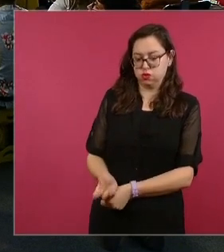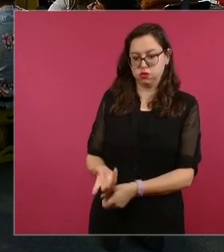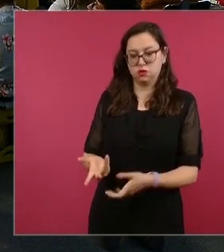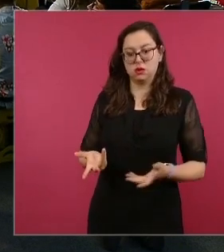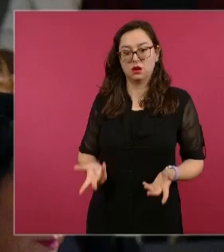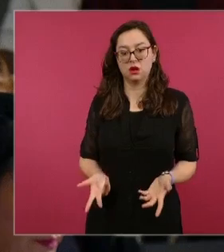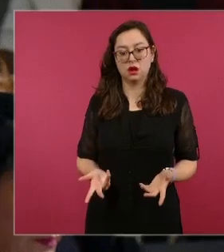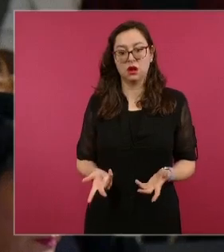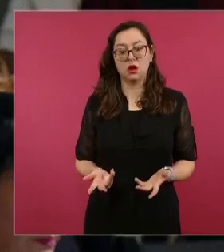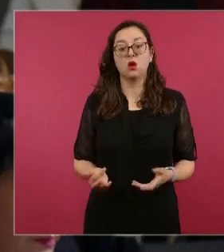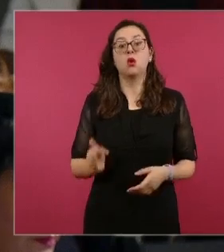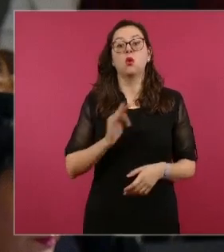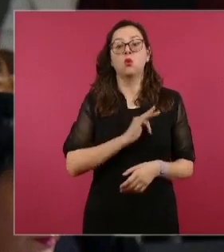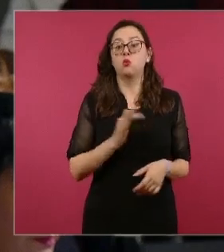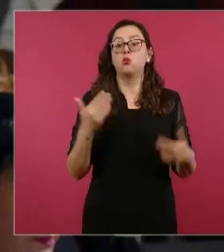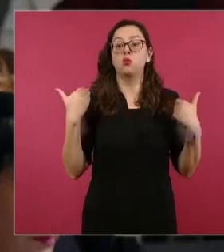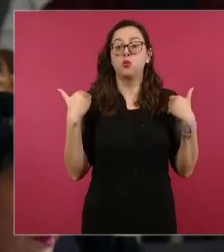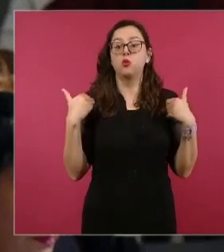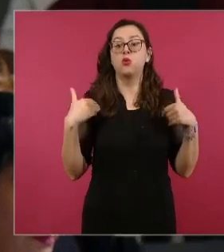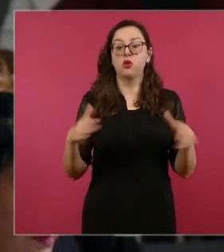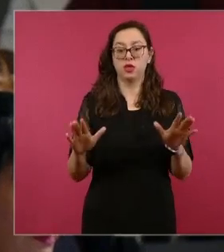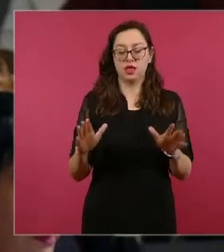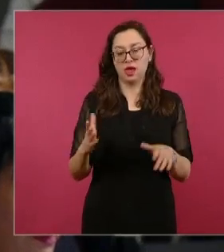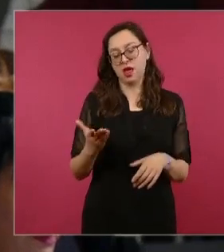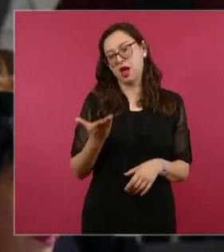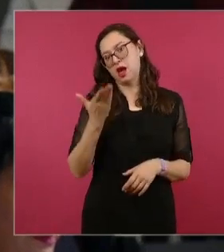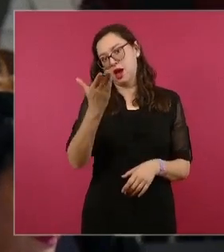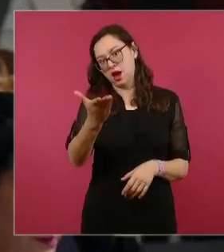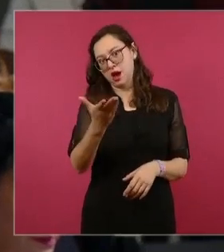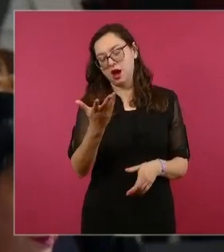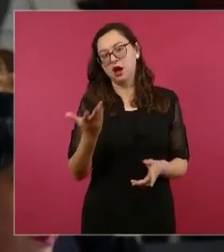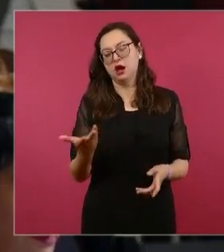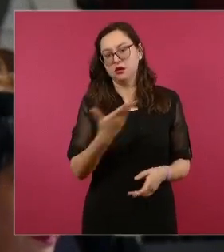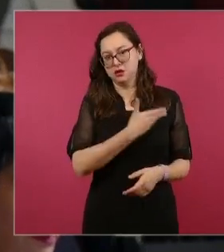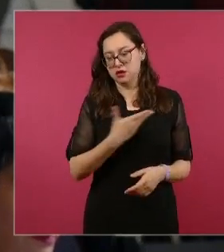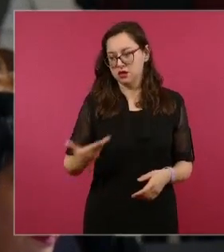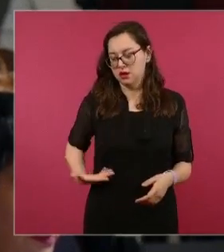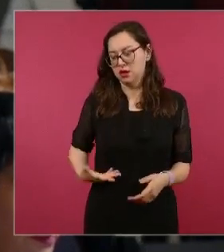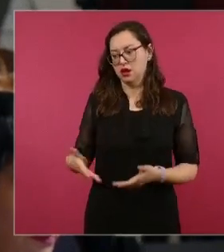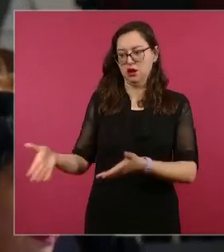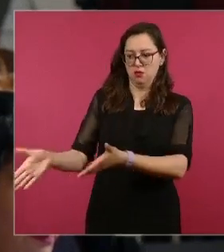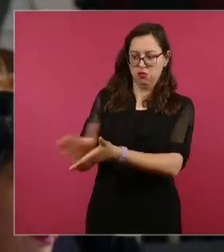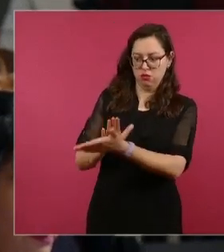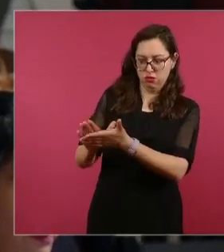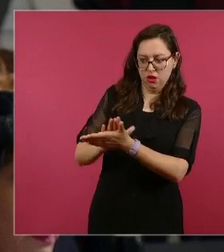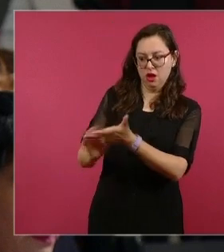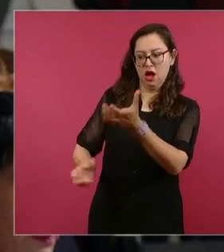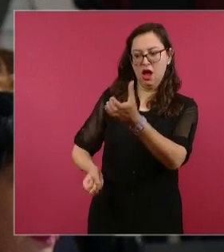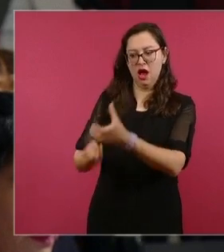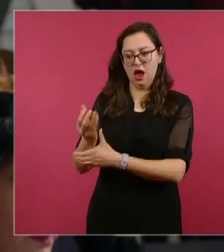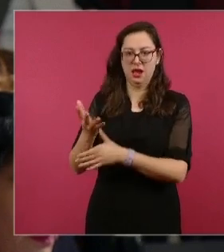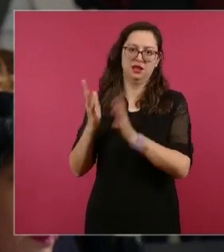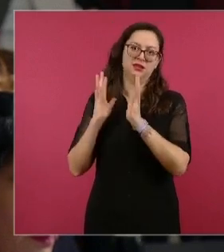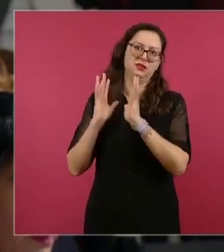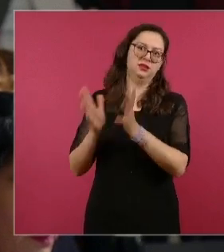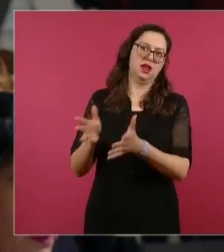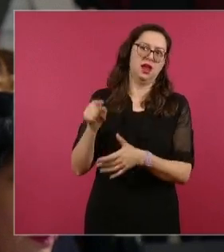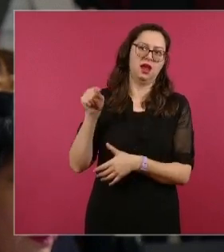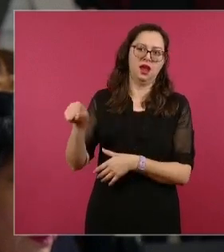caso se le podría conceder indulto, ya que es un adulto mayor ya, en este momento ya tiene más